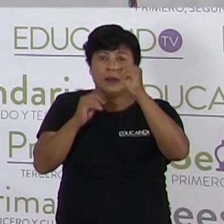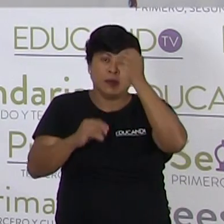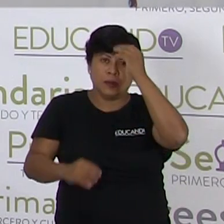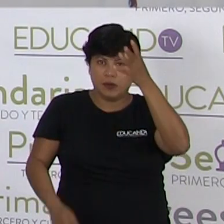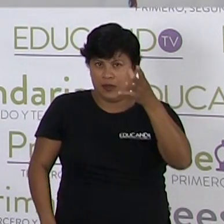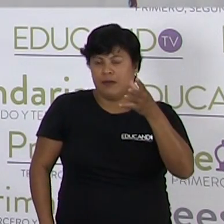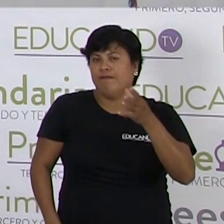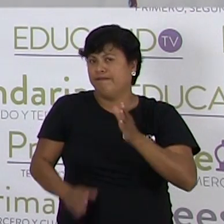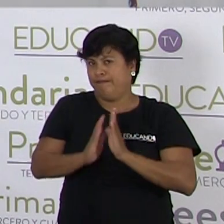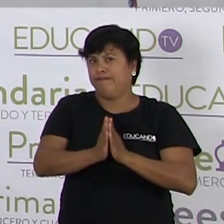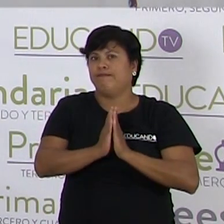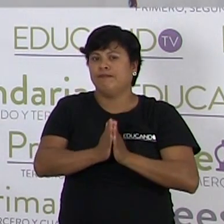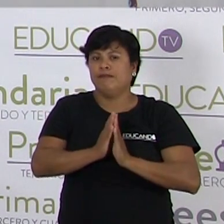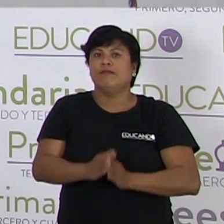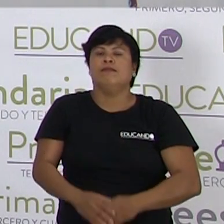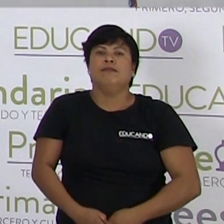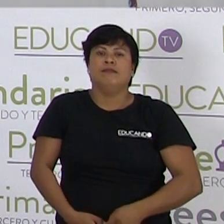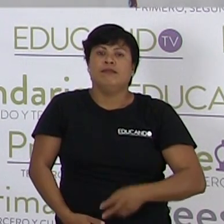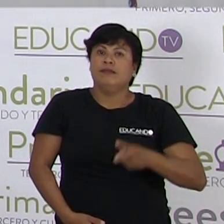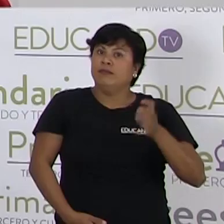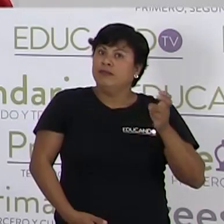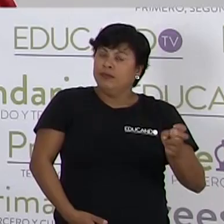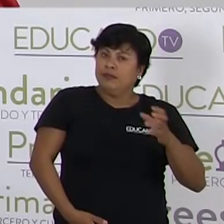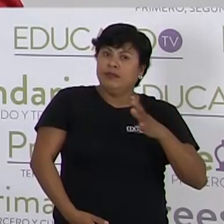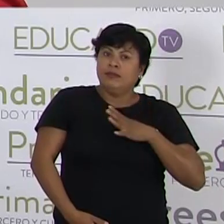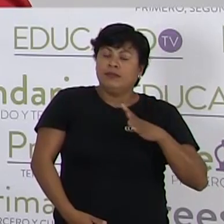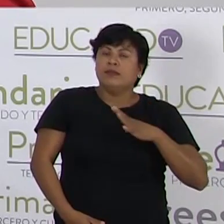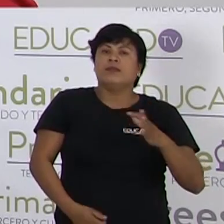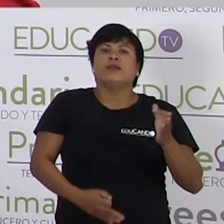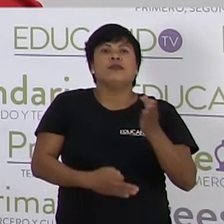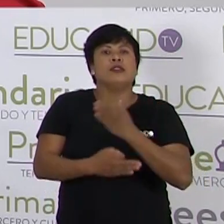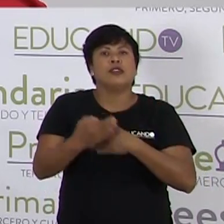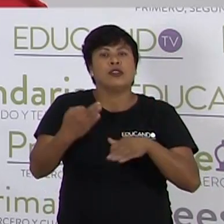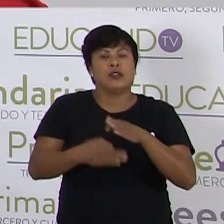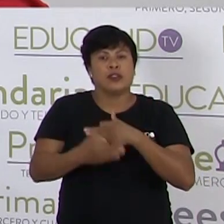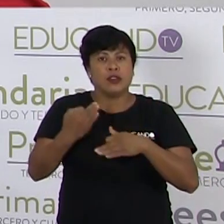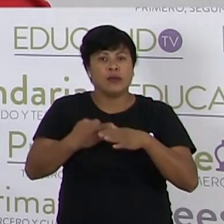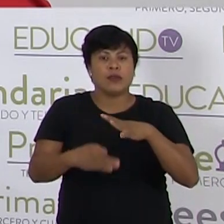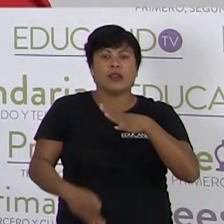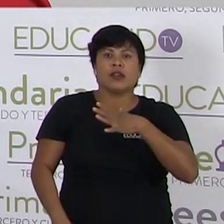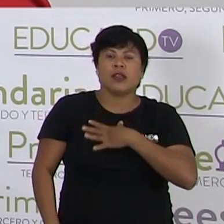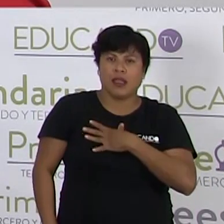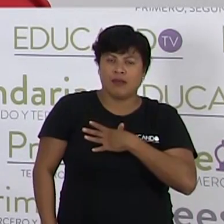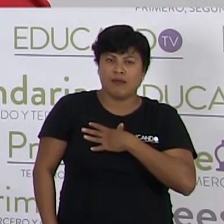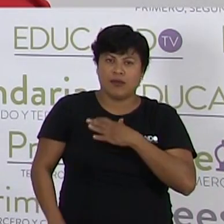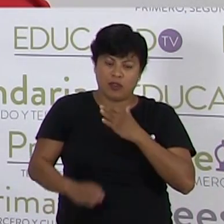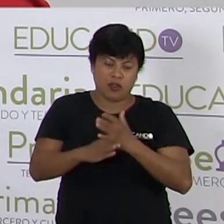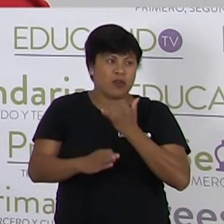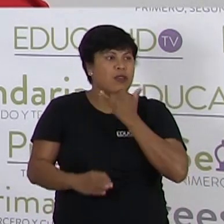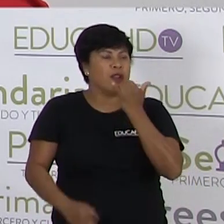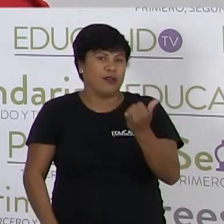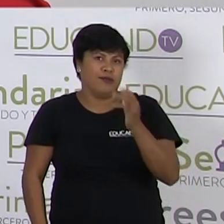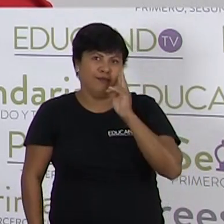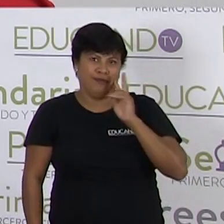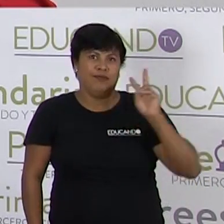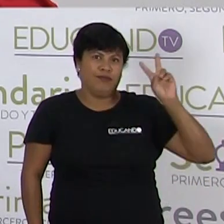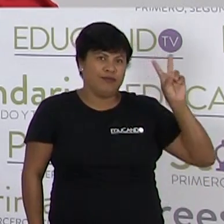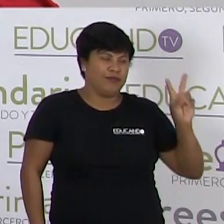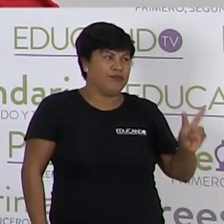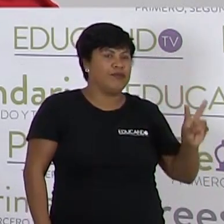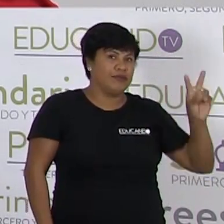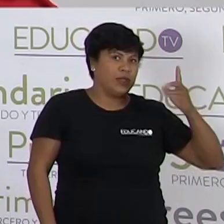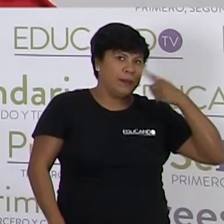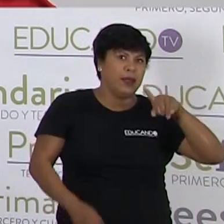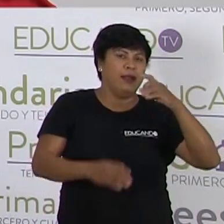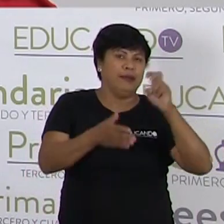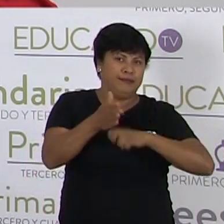olvidemos. Y aquí me parece que es todo lo que hay de necesidad de corregir.